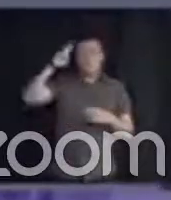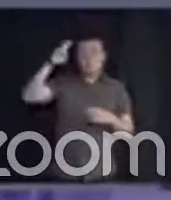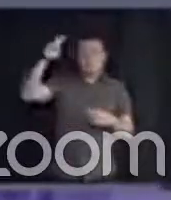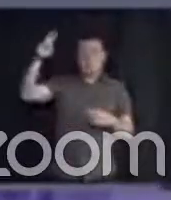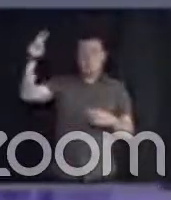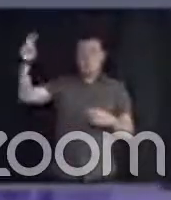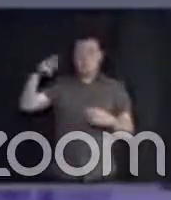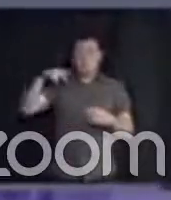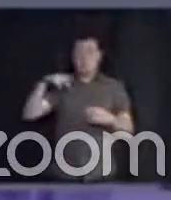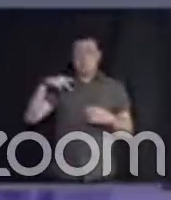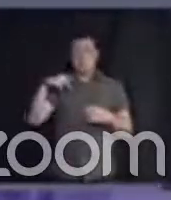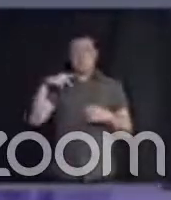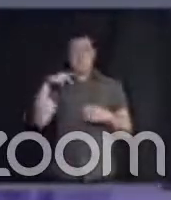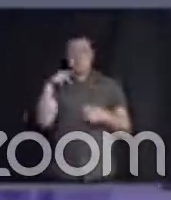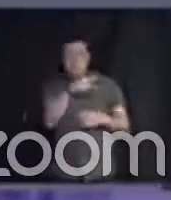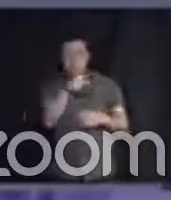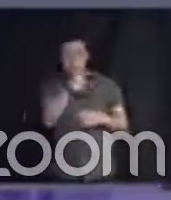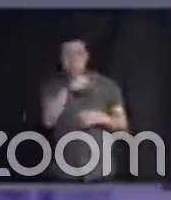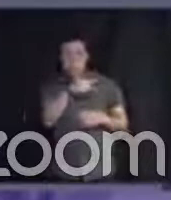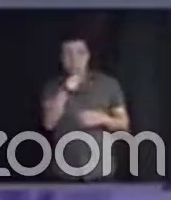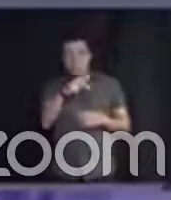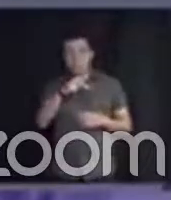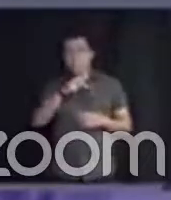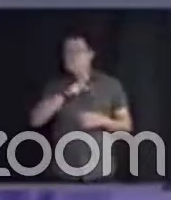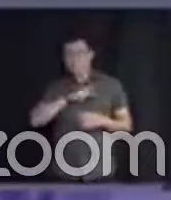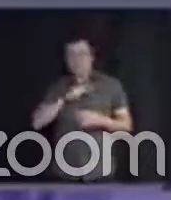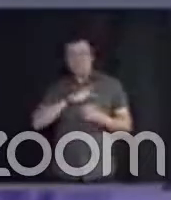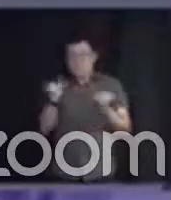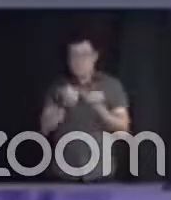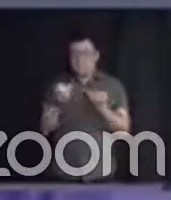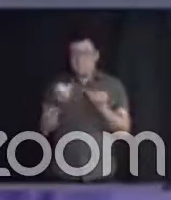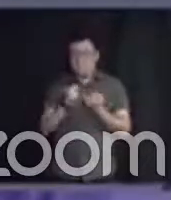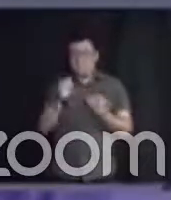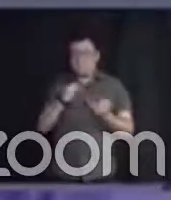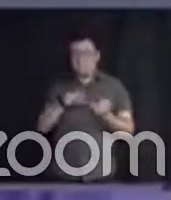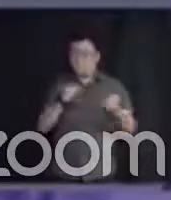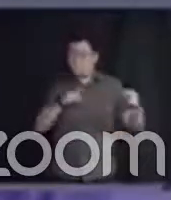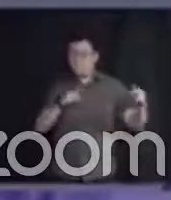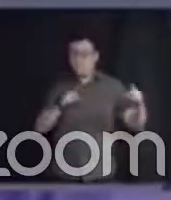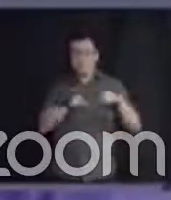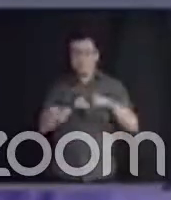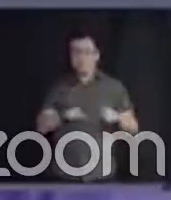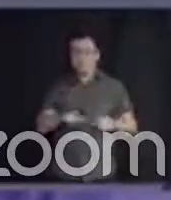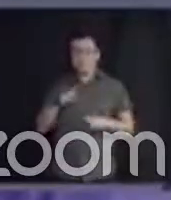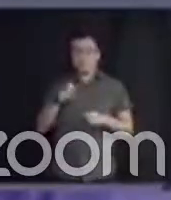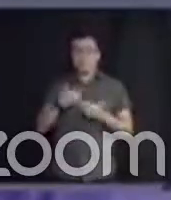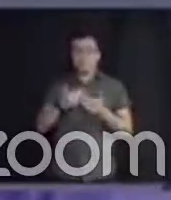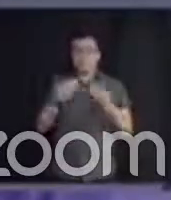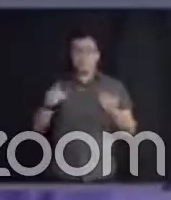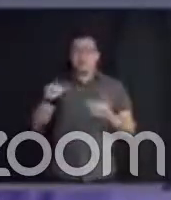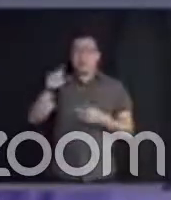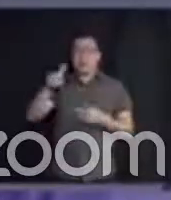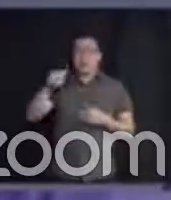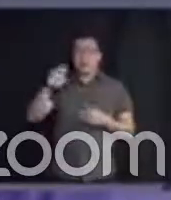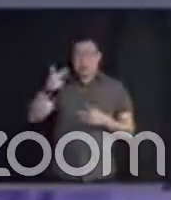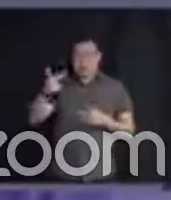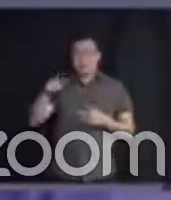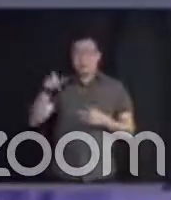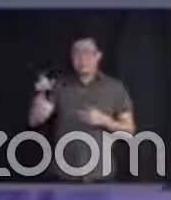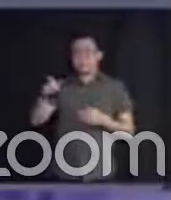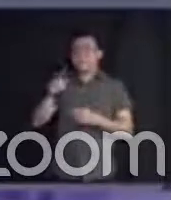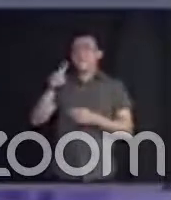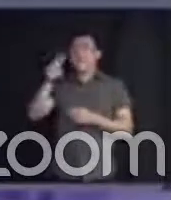Y los sueños de ustedes son nuestros sueños. De verdad que después de ver a Arlet